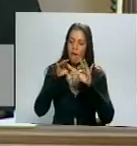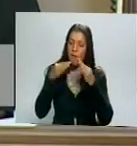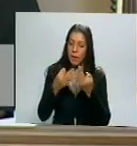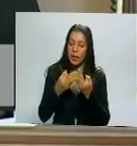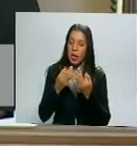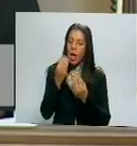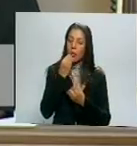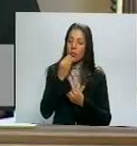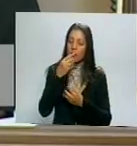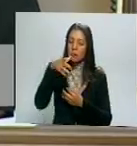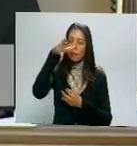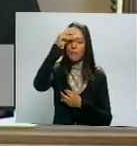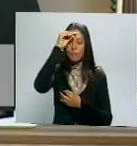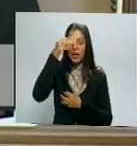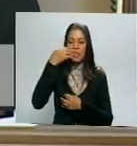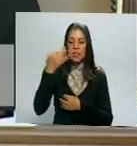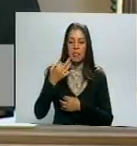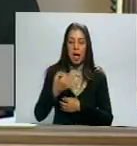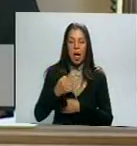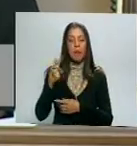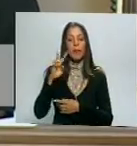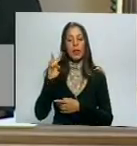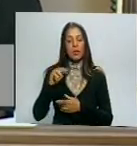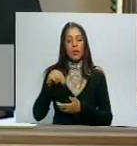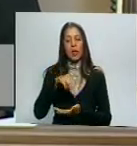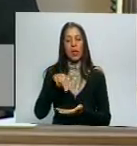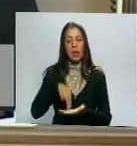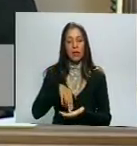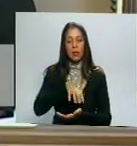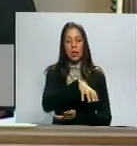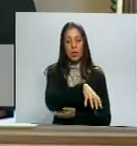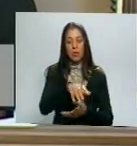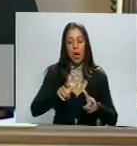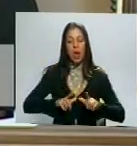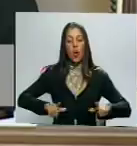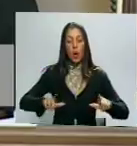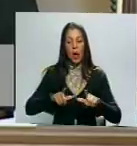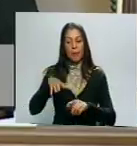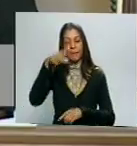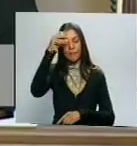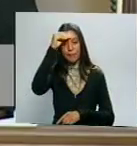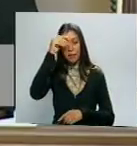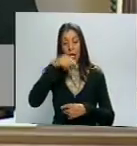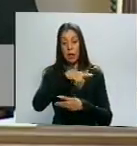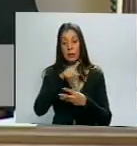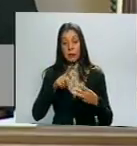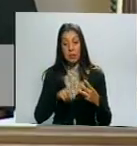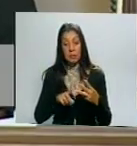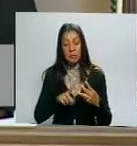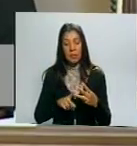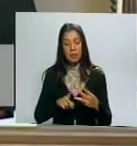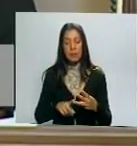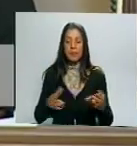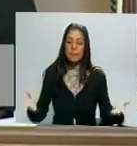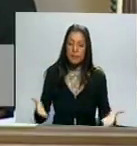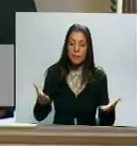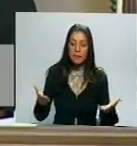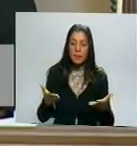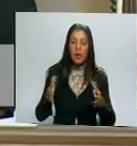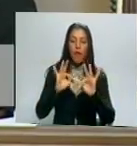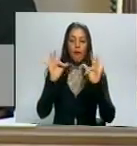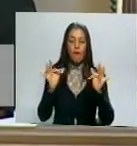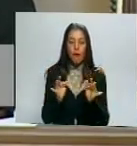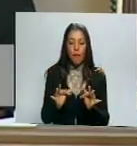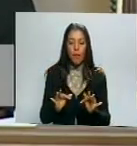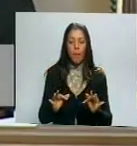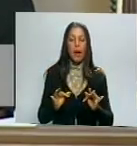que se ajusten a las realidades nacionales, regionales y locales. 3. Impulsar nuevas formas de